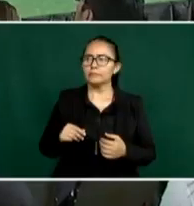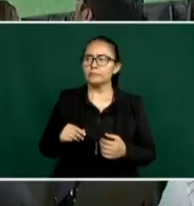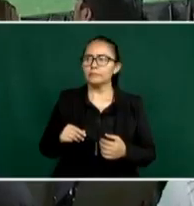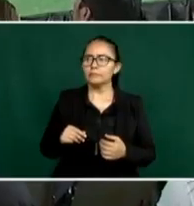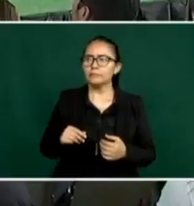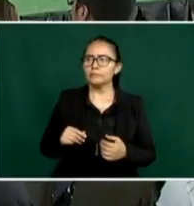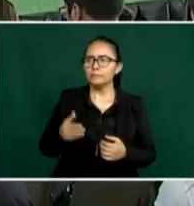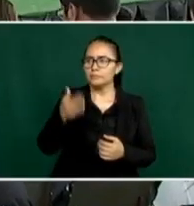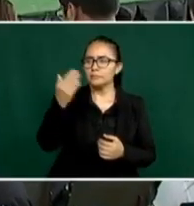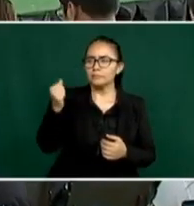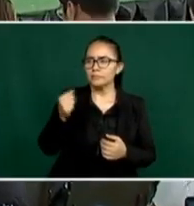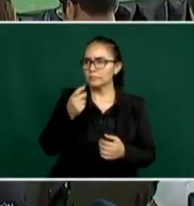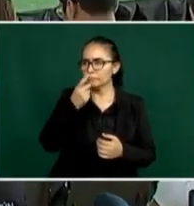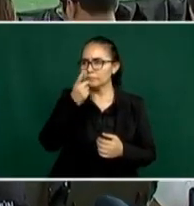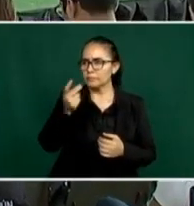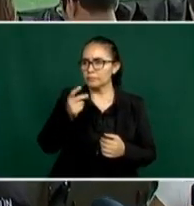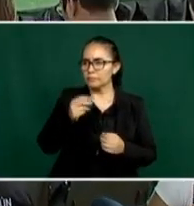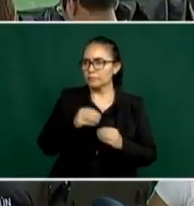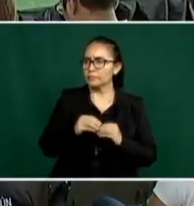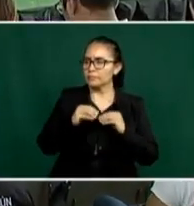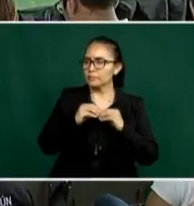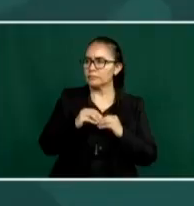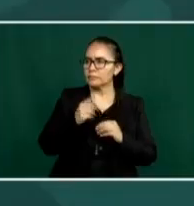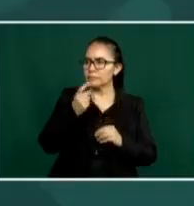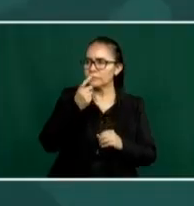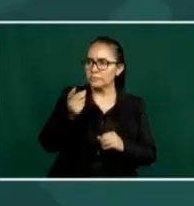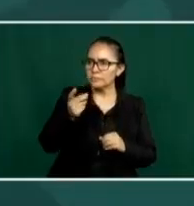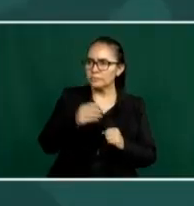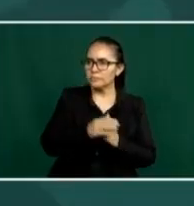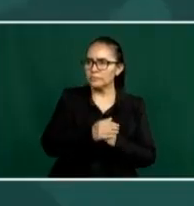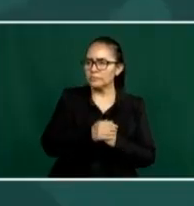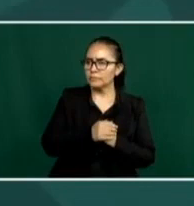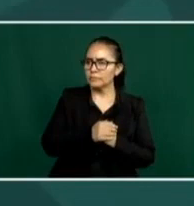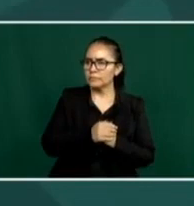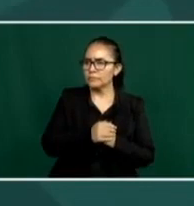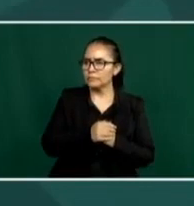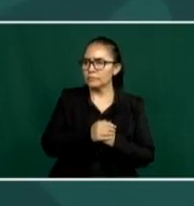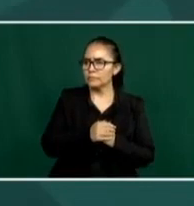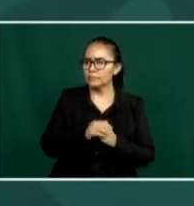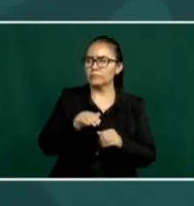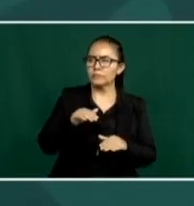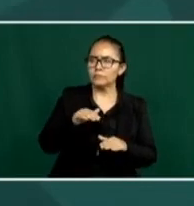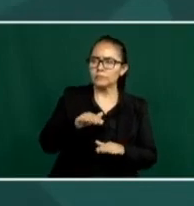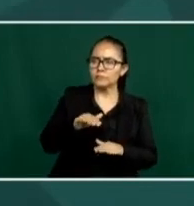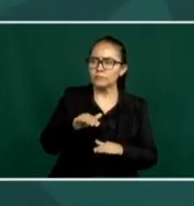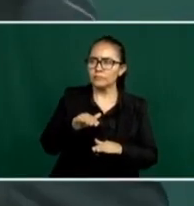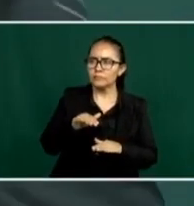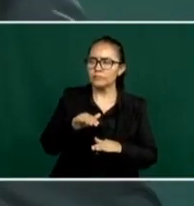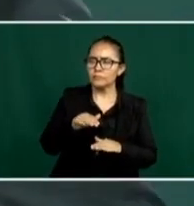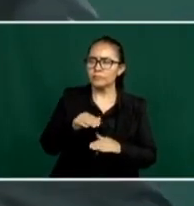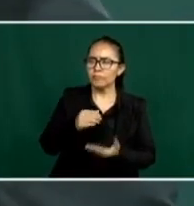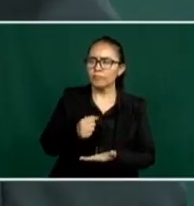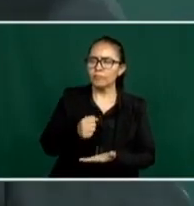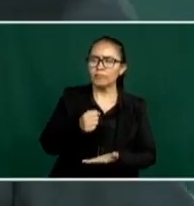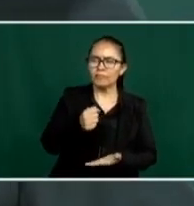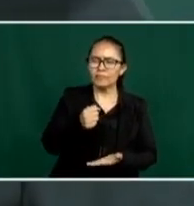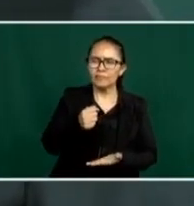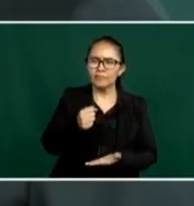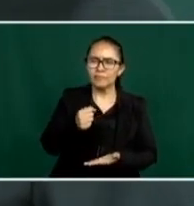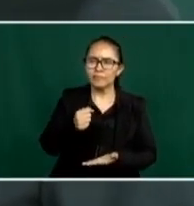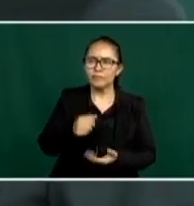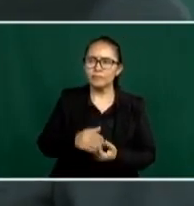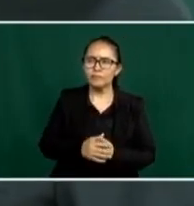No les gustó quizá, y hasta les eché una flor de que era mejor que el Financial Times.